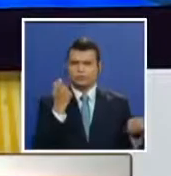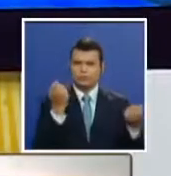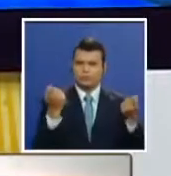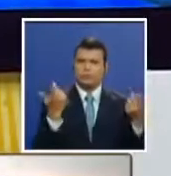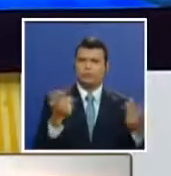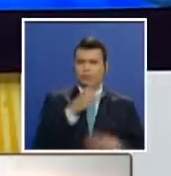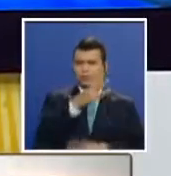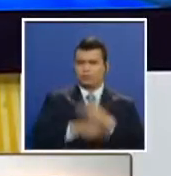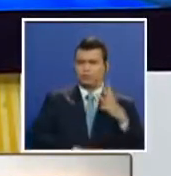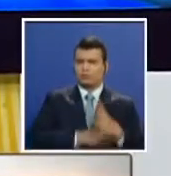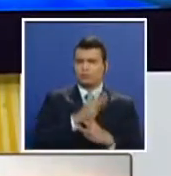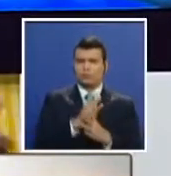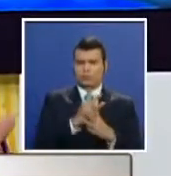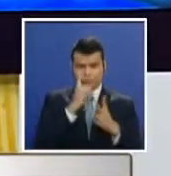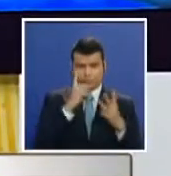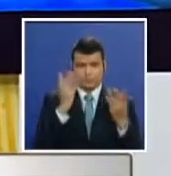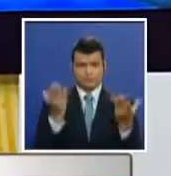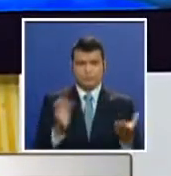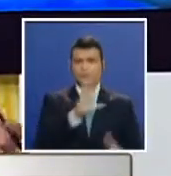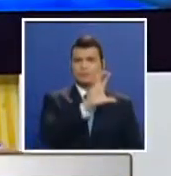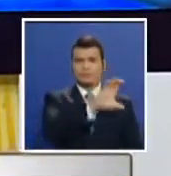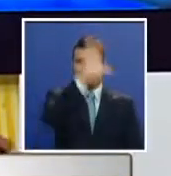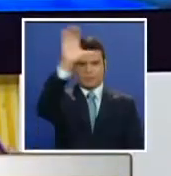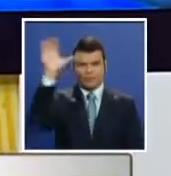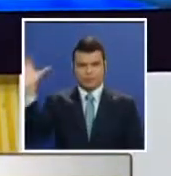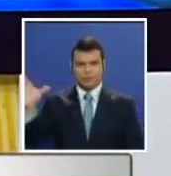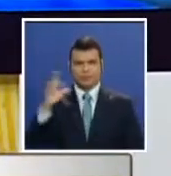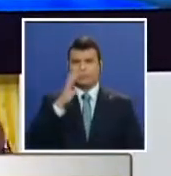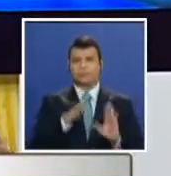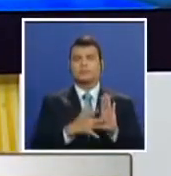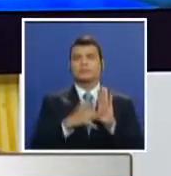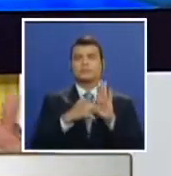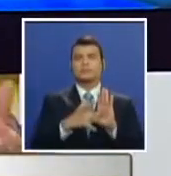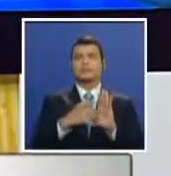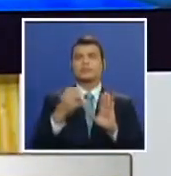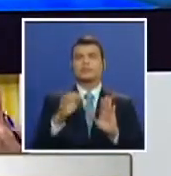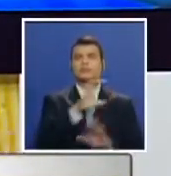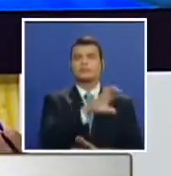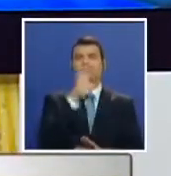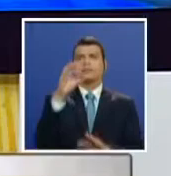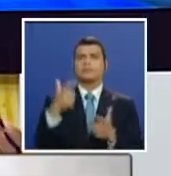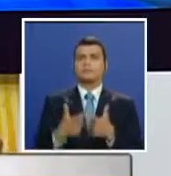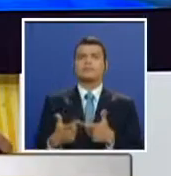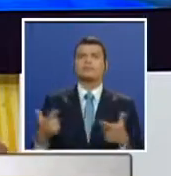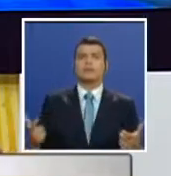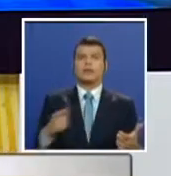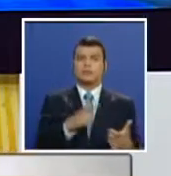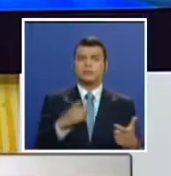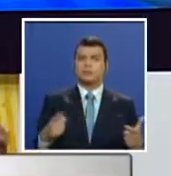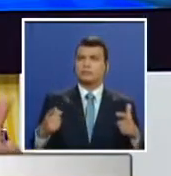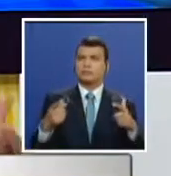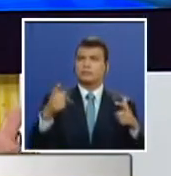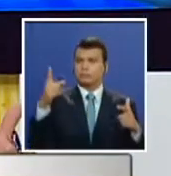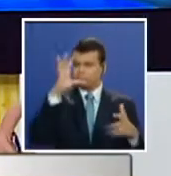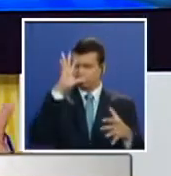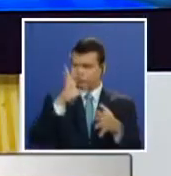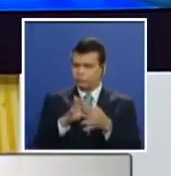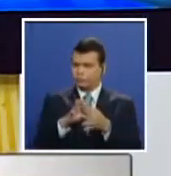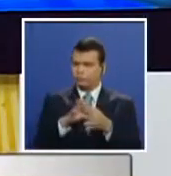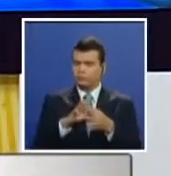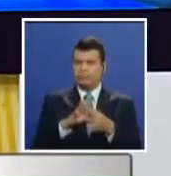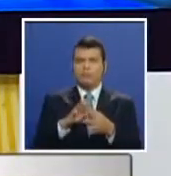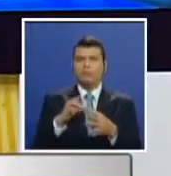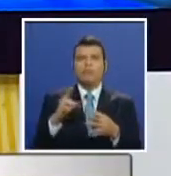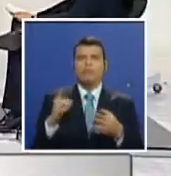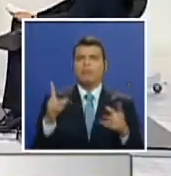en el mundo doctor alfredo según los países cuáles son los países digamos con los que tenemos mejores relaciones en materia de negocio